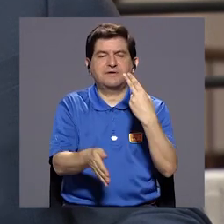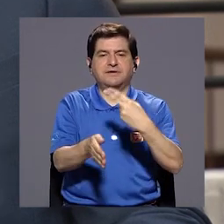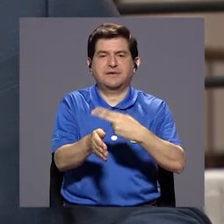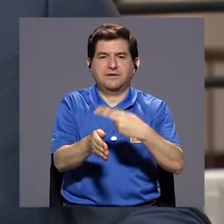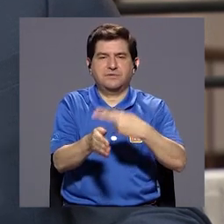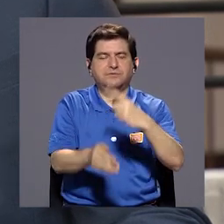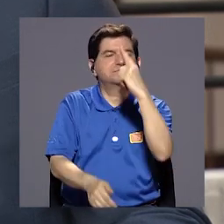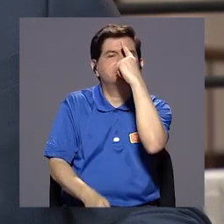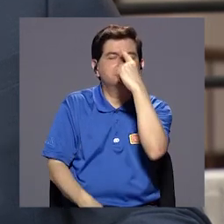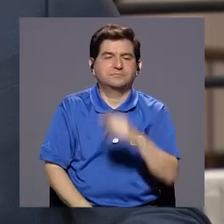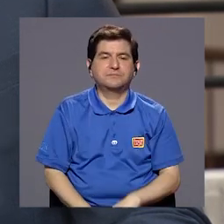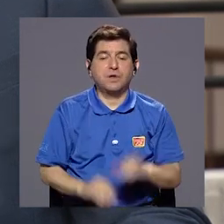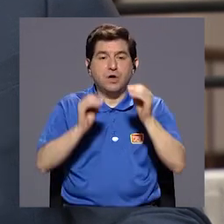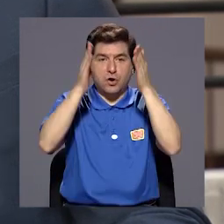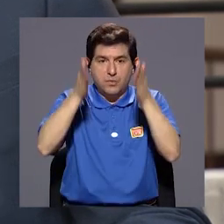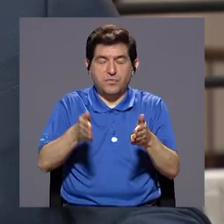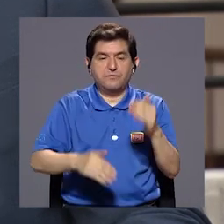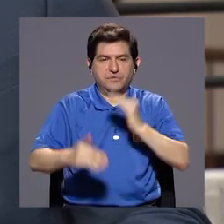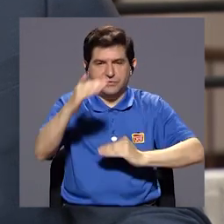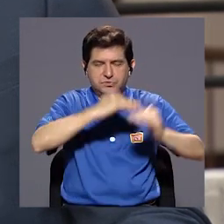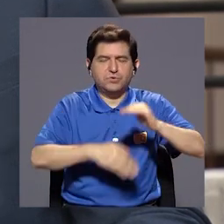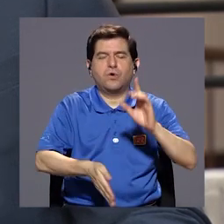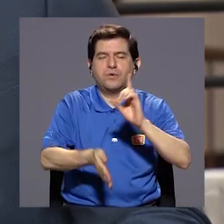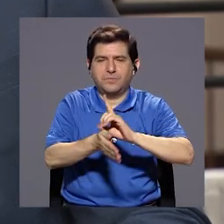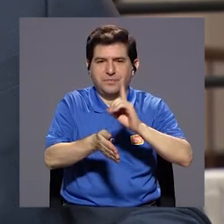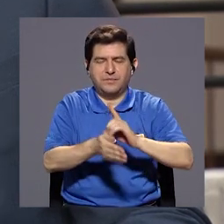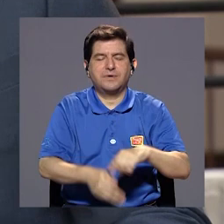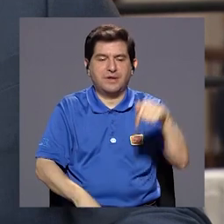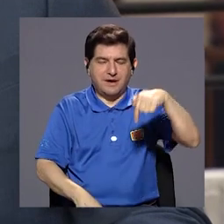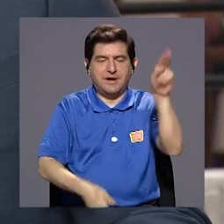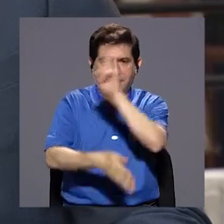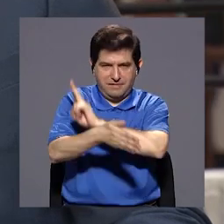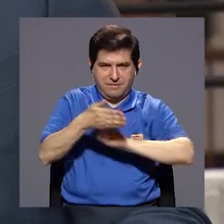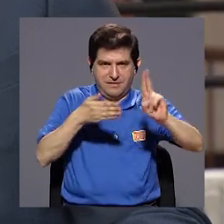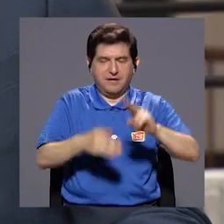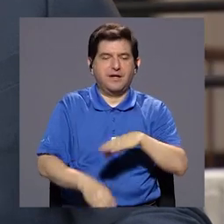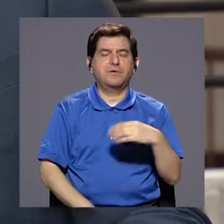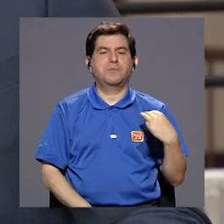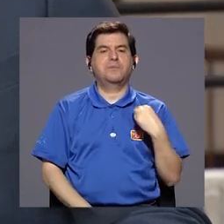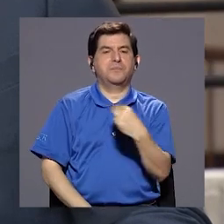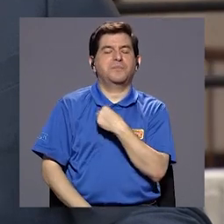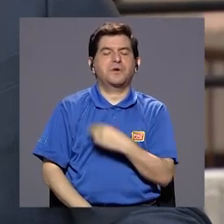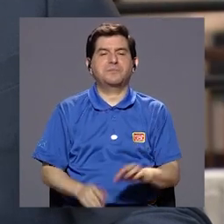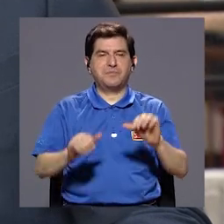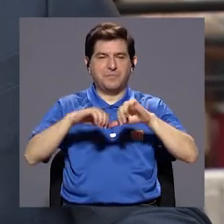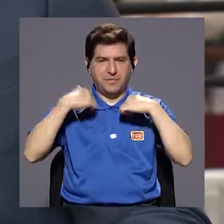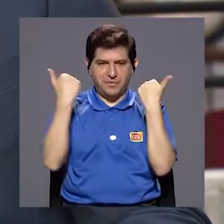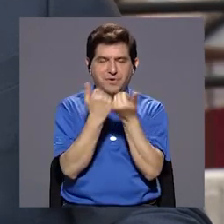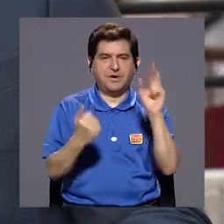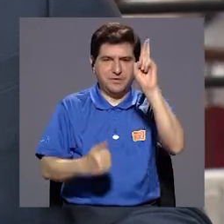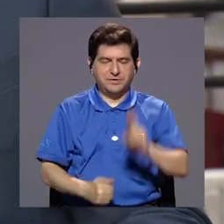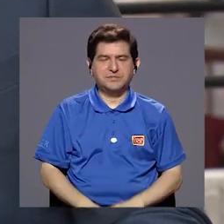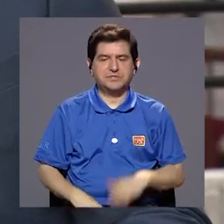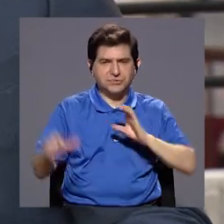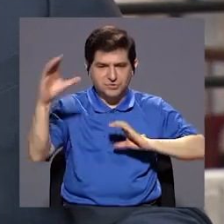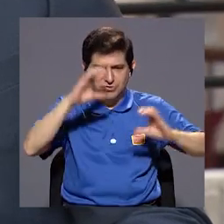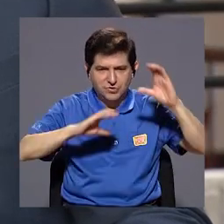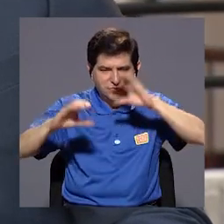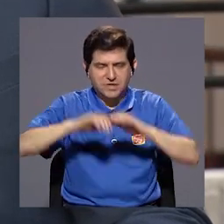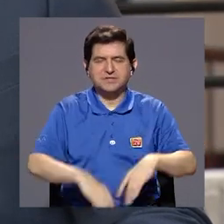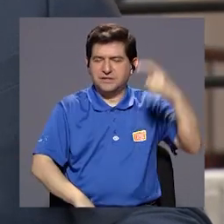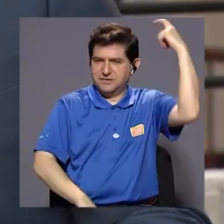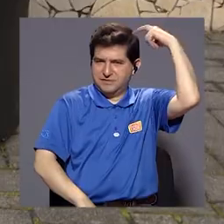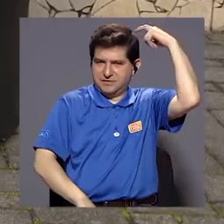Rafael Ángel Calderón Guardia, docente de la Facultad de Medicina de nuestra universidad y miembro de la Asociación Costarricense de